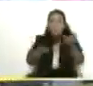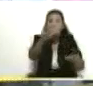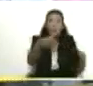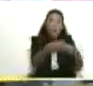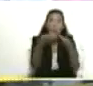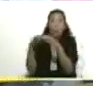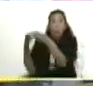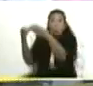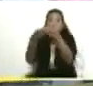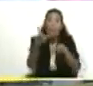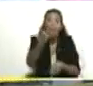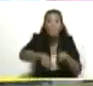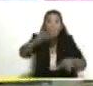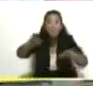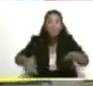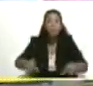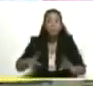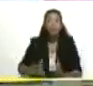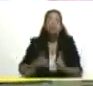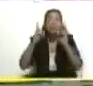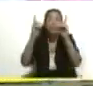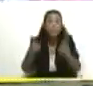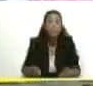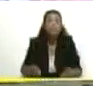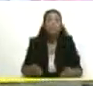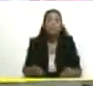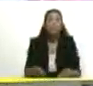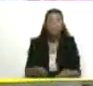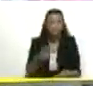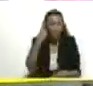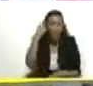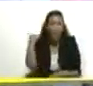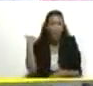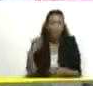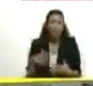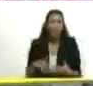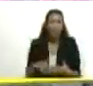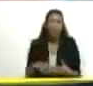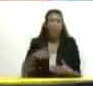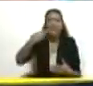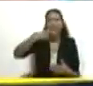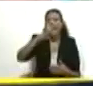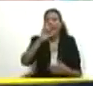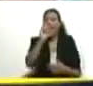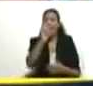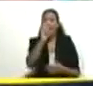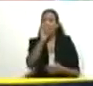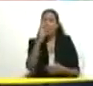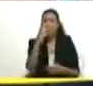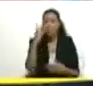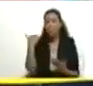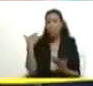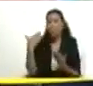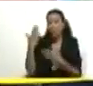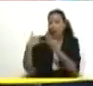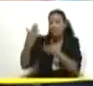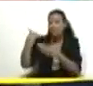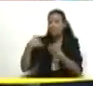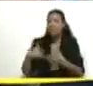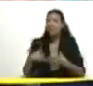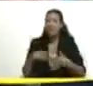Génesis. Hicimos un podcast ayer, ¿lo vieron? Con Héctor y Génesis, quedó buenísimo, ¿vale? ¿Ah?